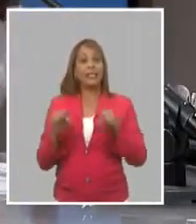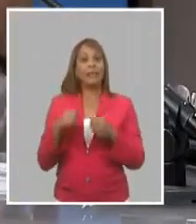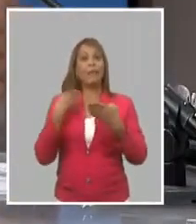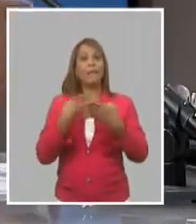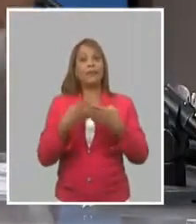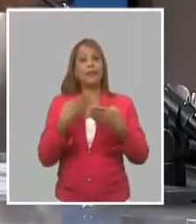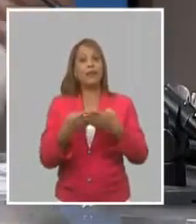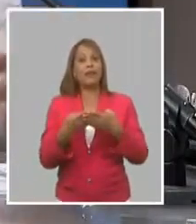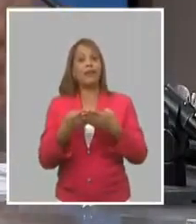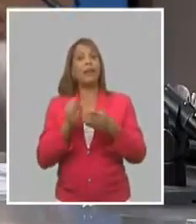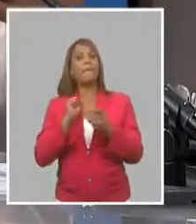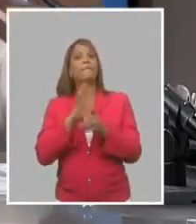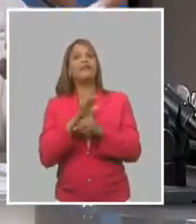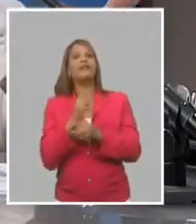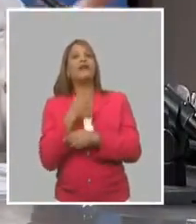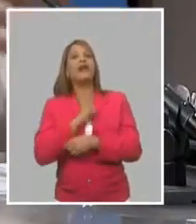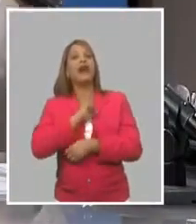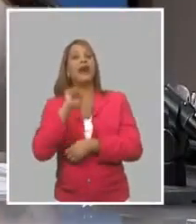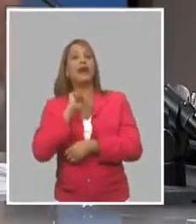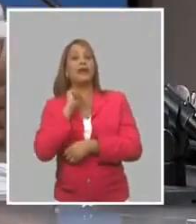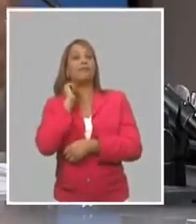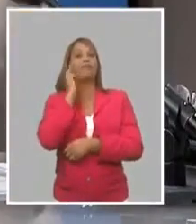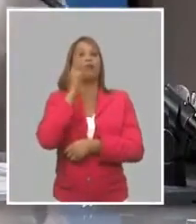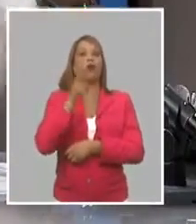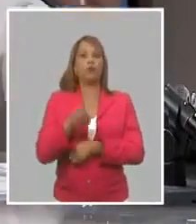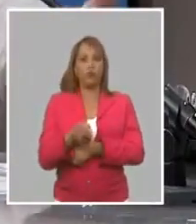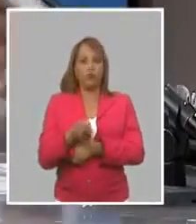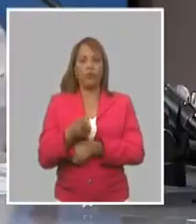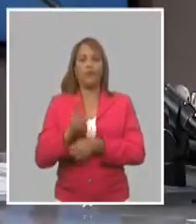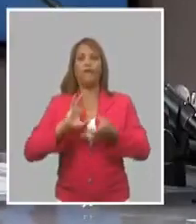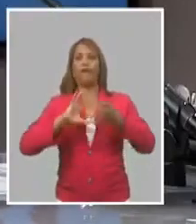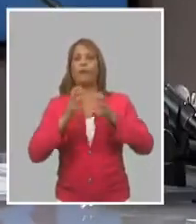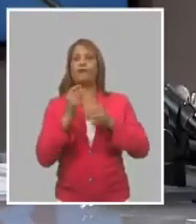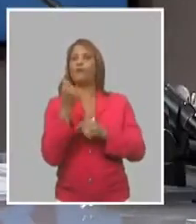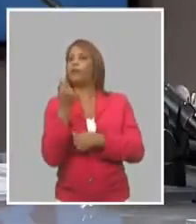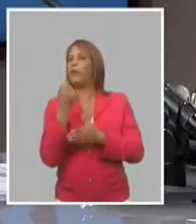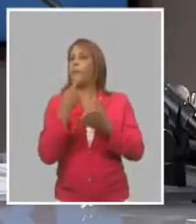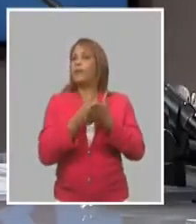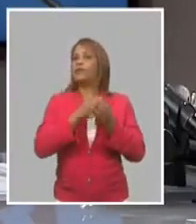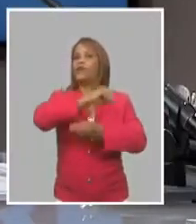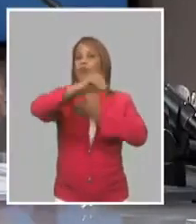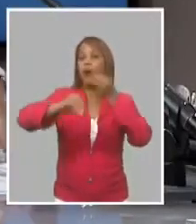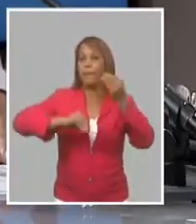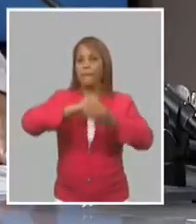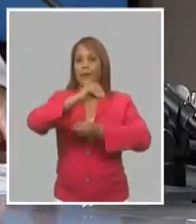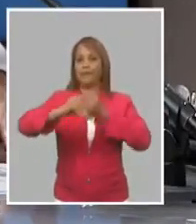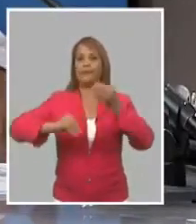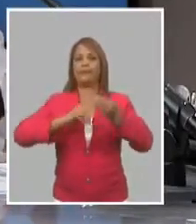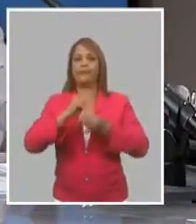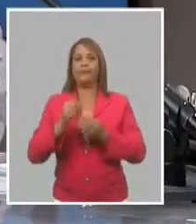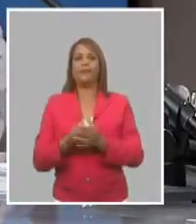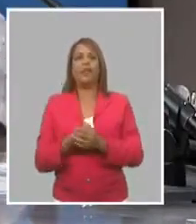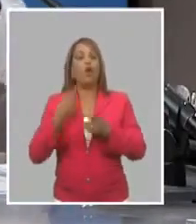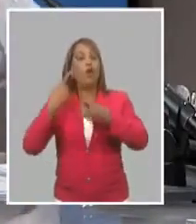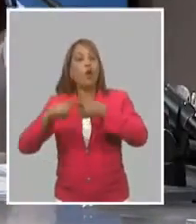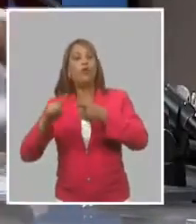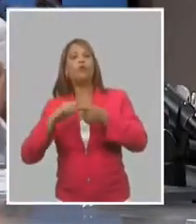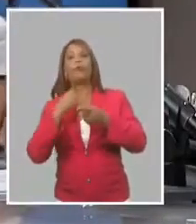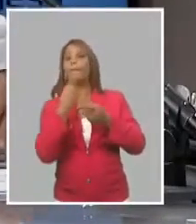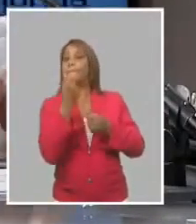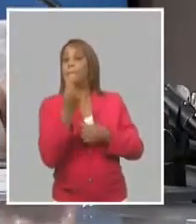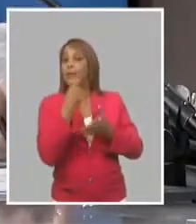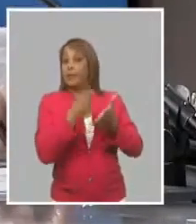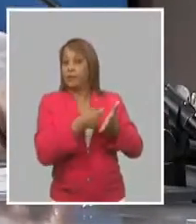empresarial empieza a ganar autoridad en formación de precios. Y los otros precios que no